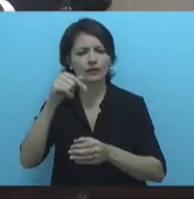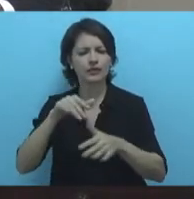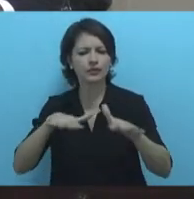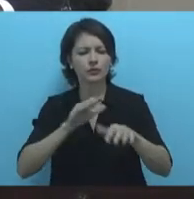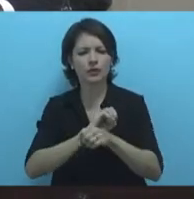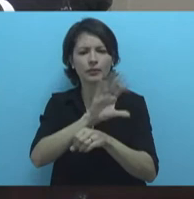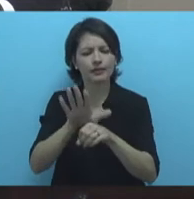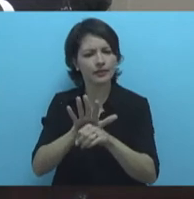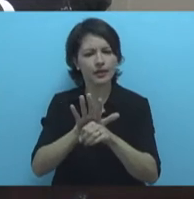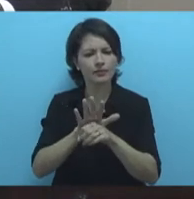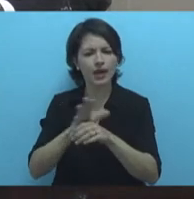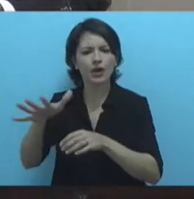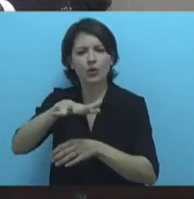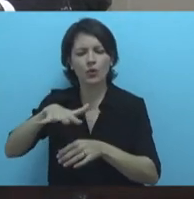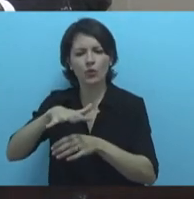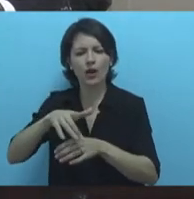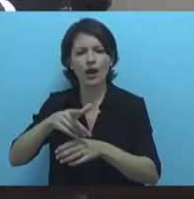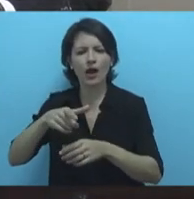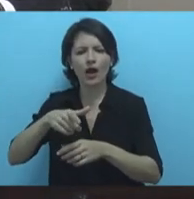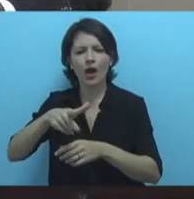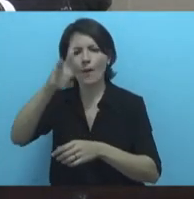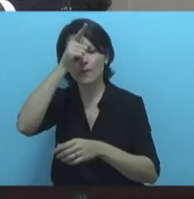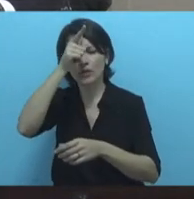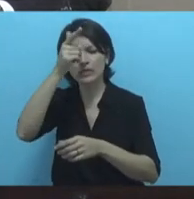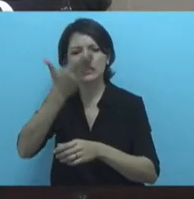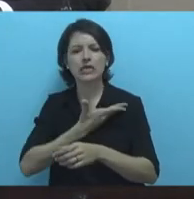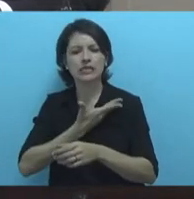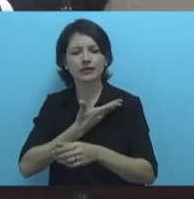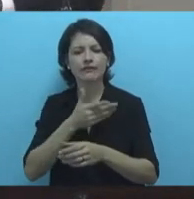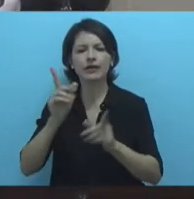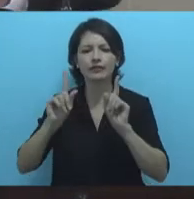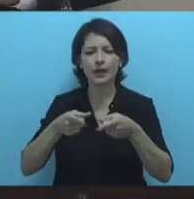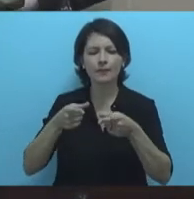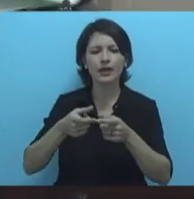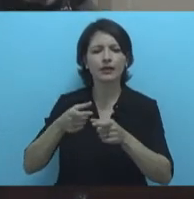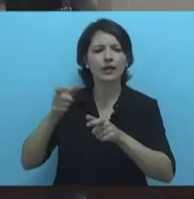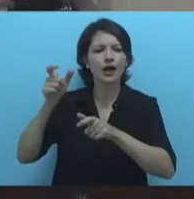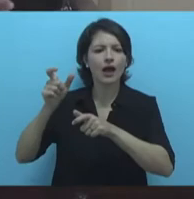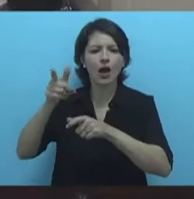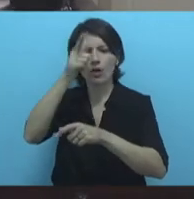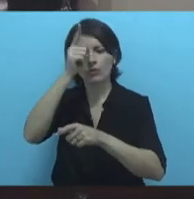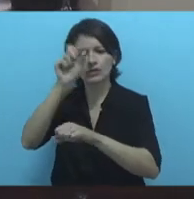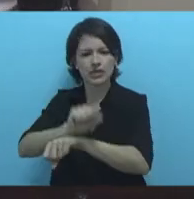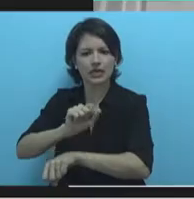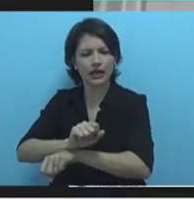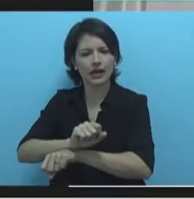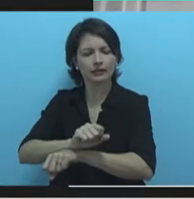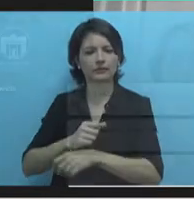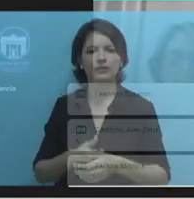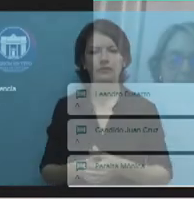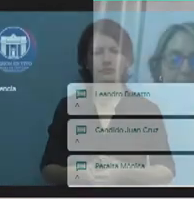kobe 19 en el ámbito de la policía de la provincia del servicio penitenciario provincial la consideración a proyecto de